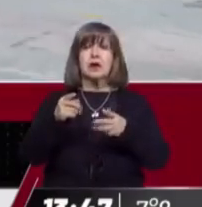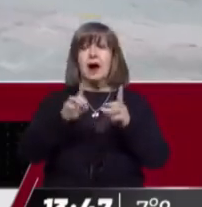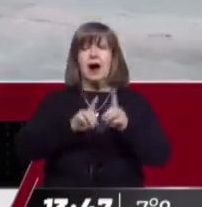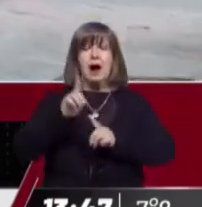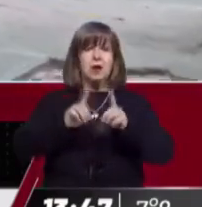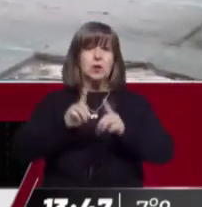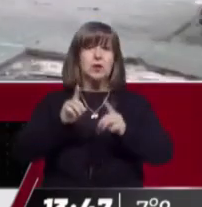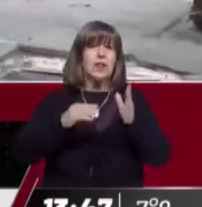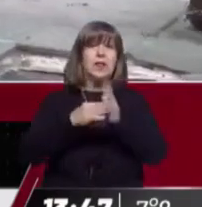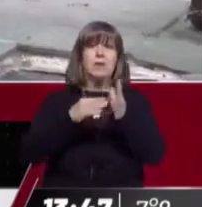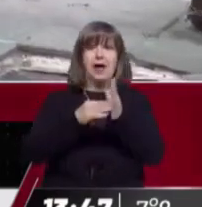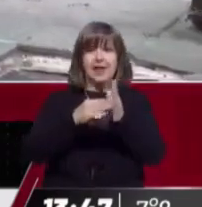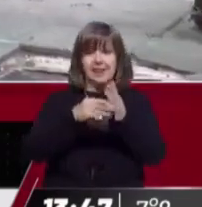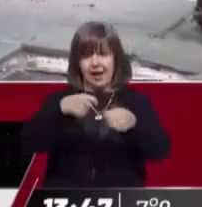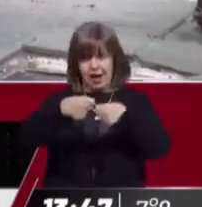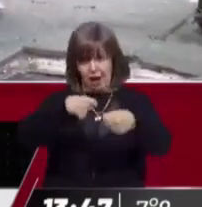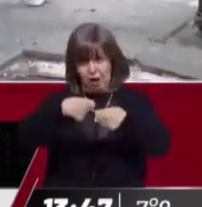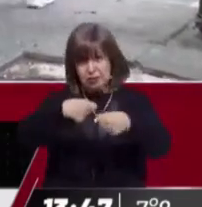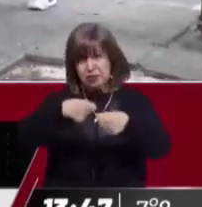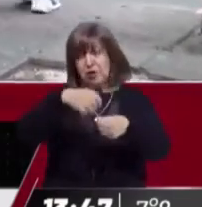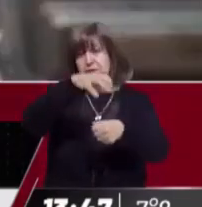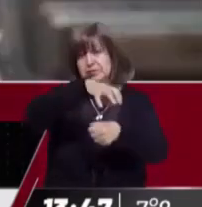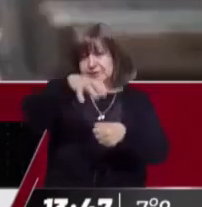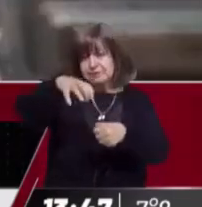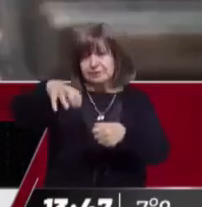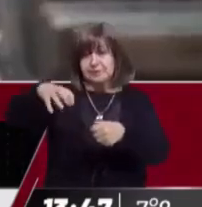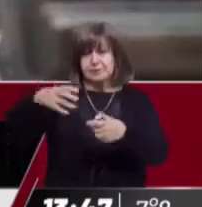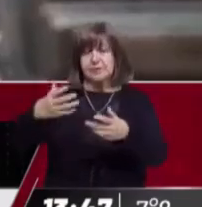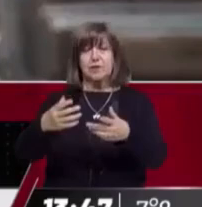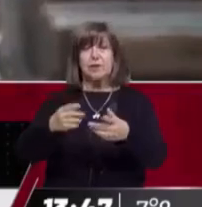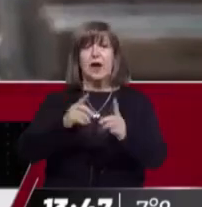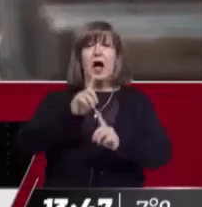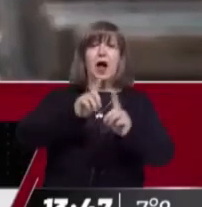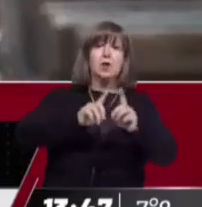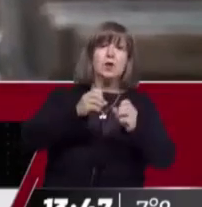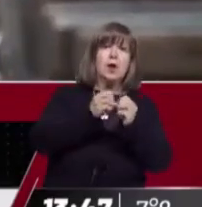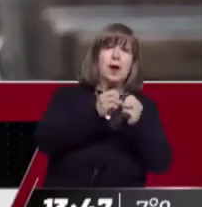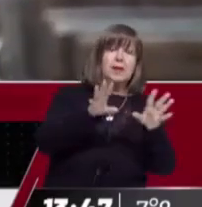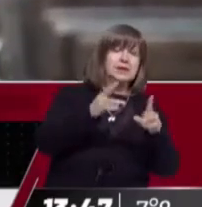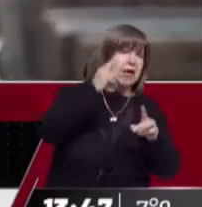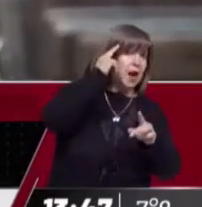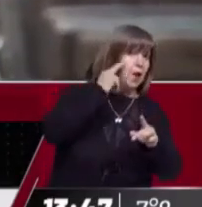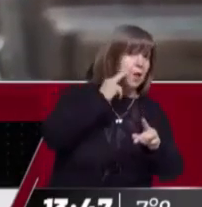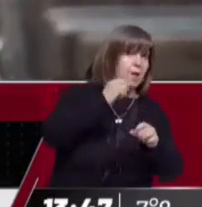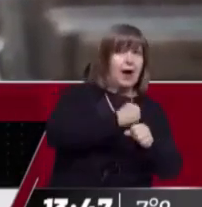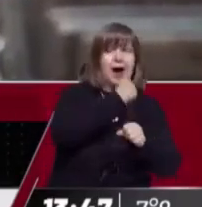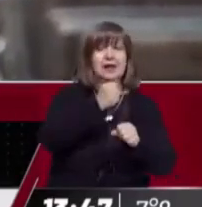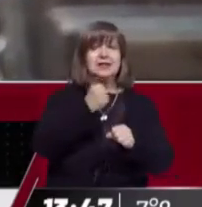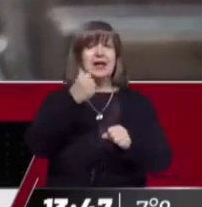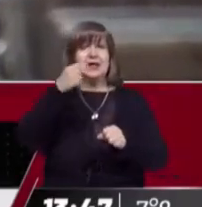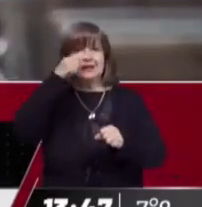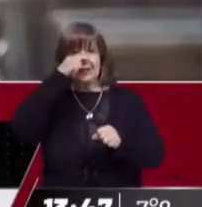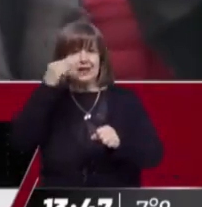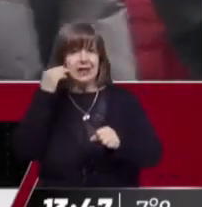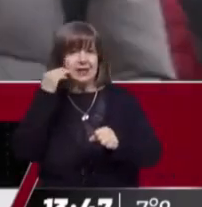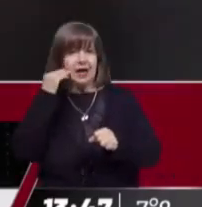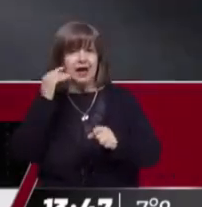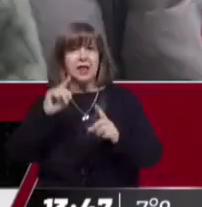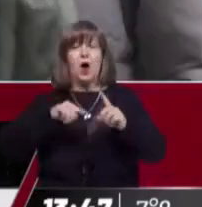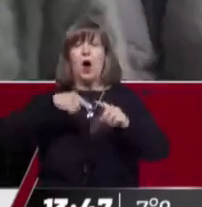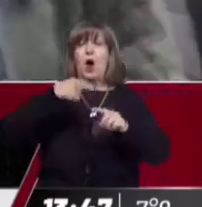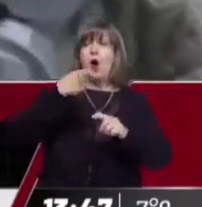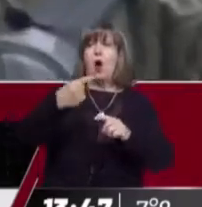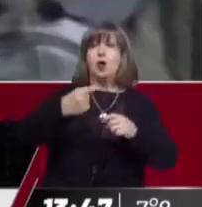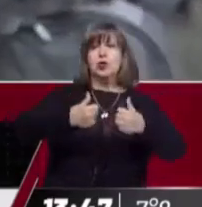ahí según la estructura de cada negocio lo va Lo va habilitando hay algunos que Abren de 9 a 19 hay otros que